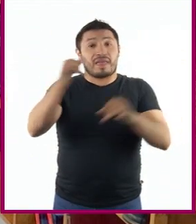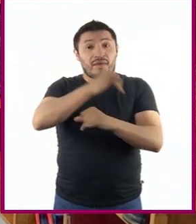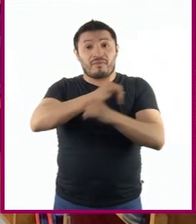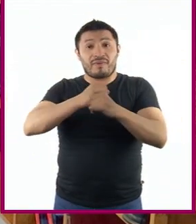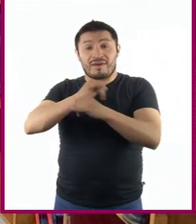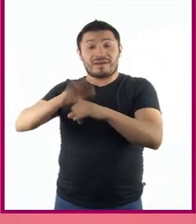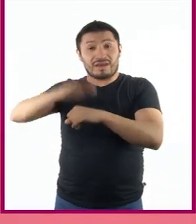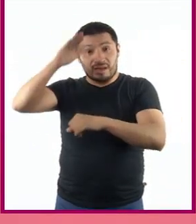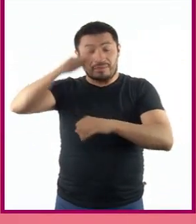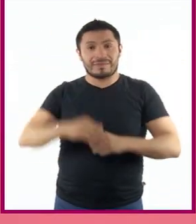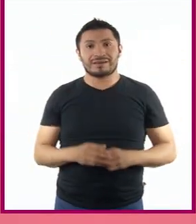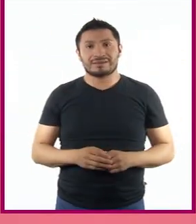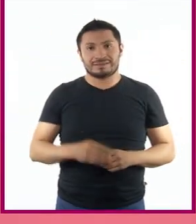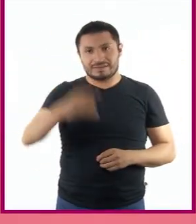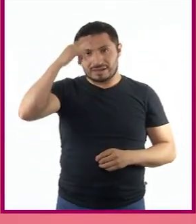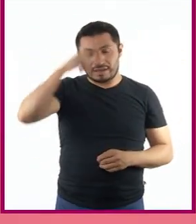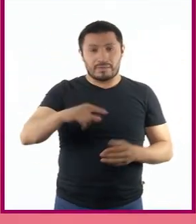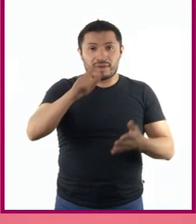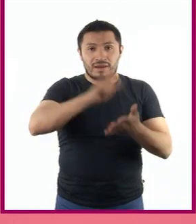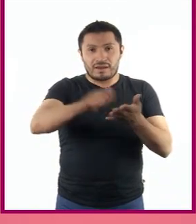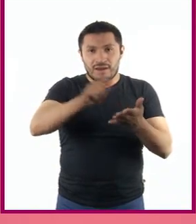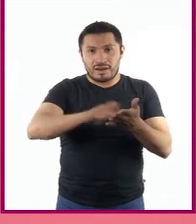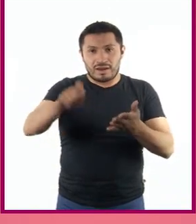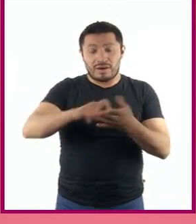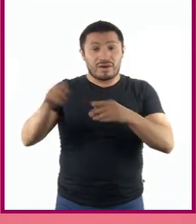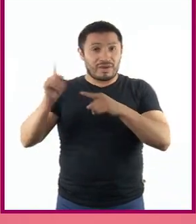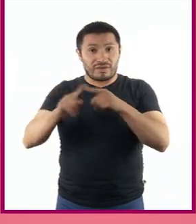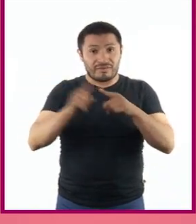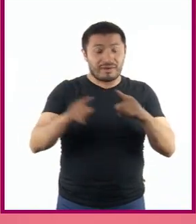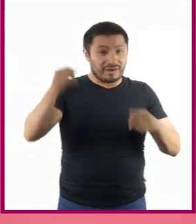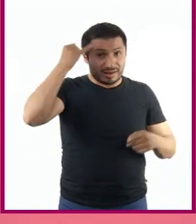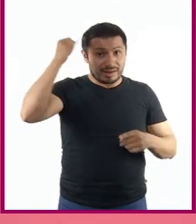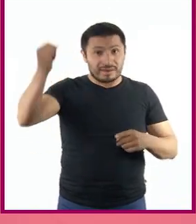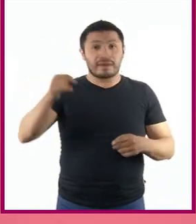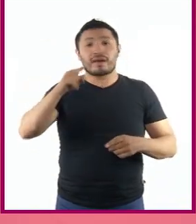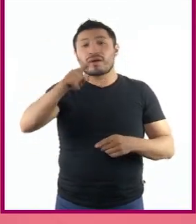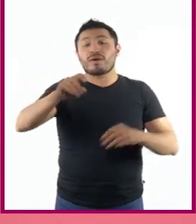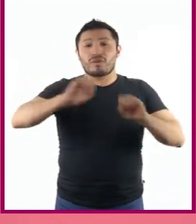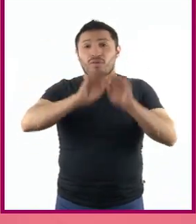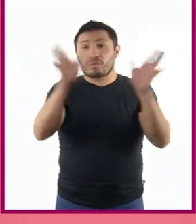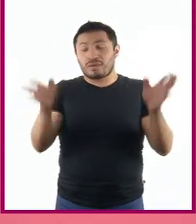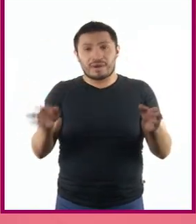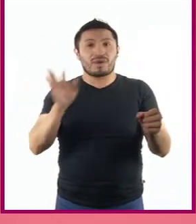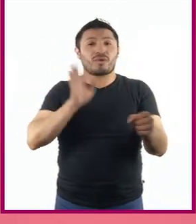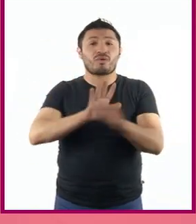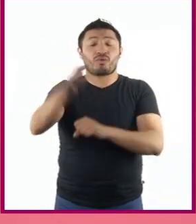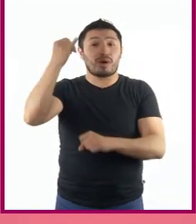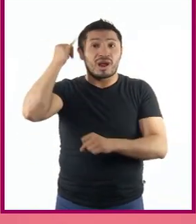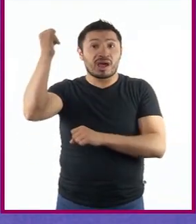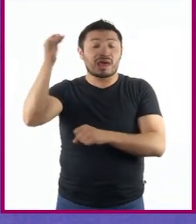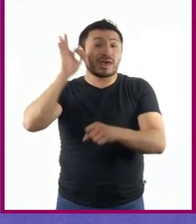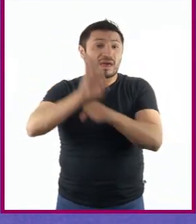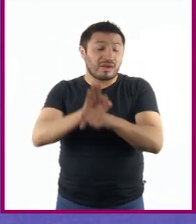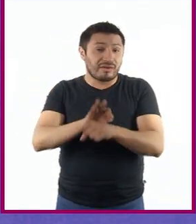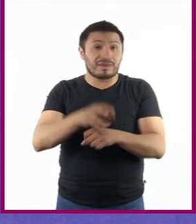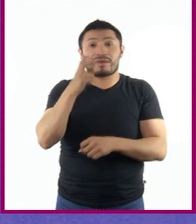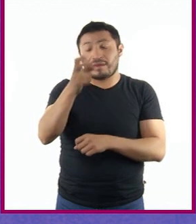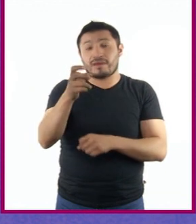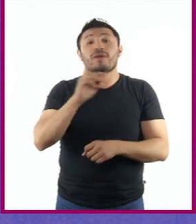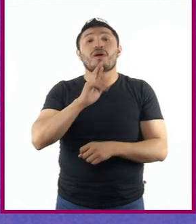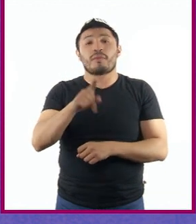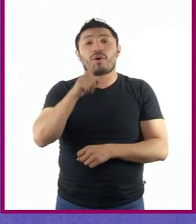serie de argumentos, es importante tener clara la postura personal que se intentará defender. Por ello es conveniente